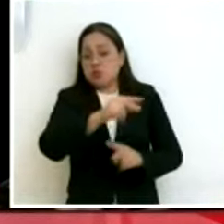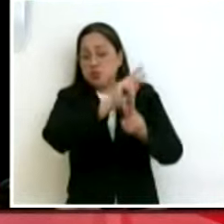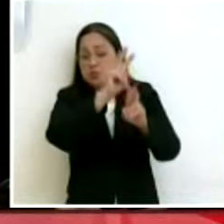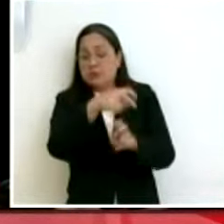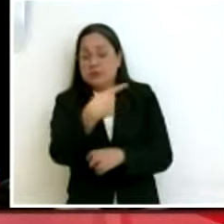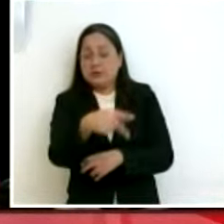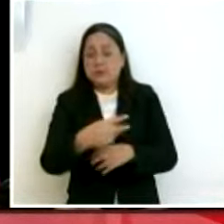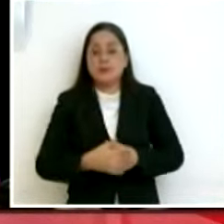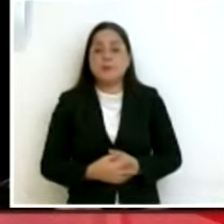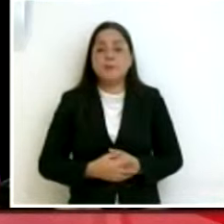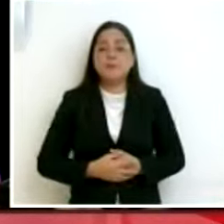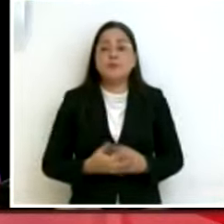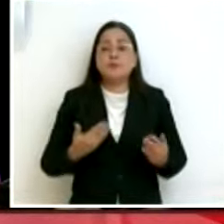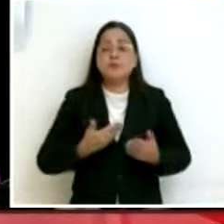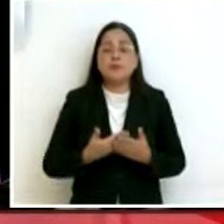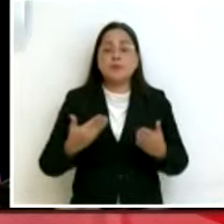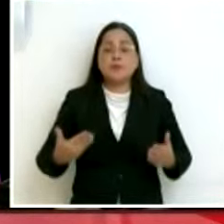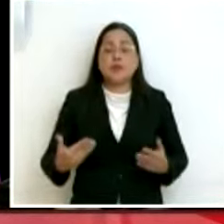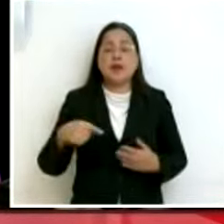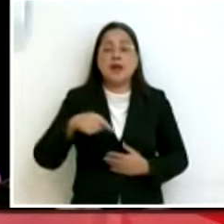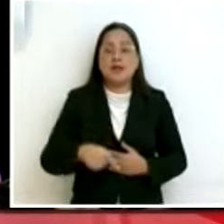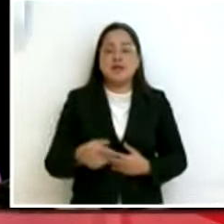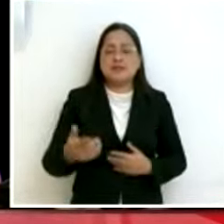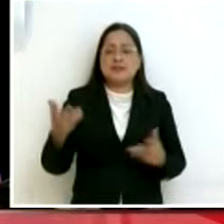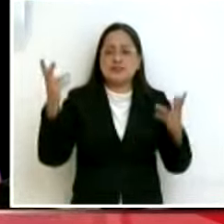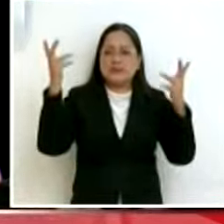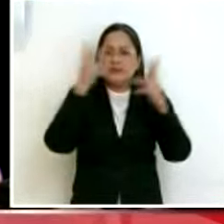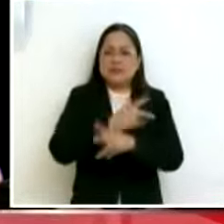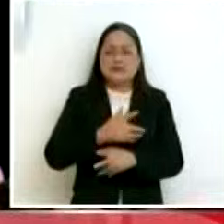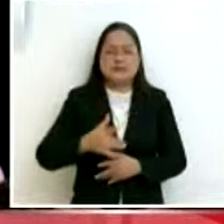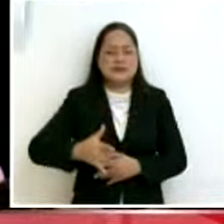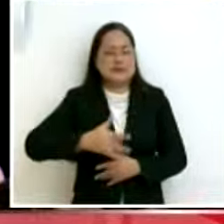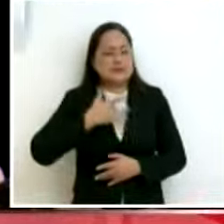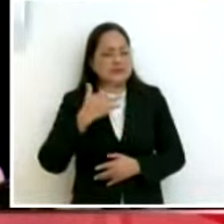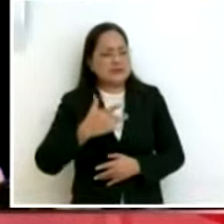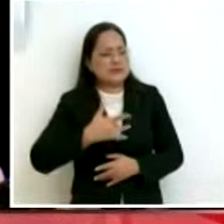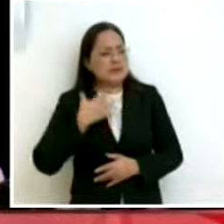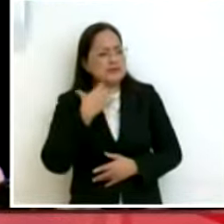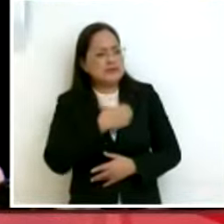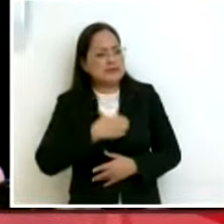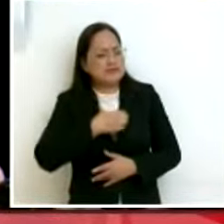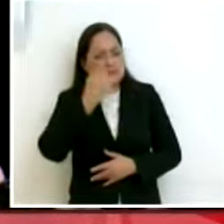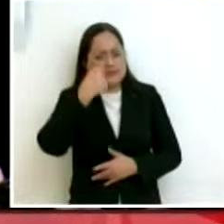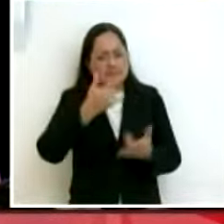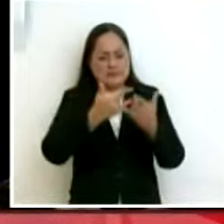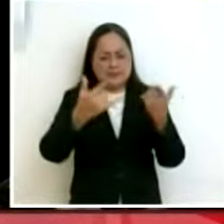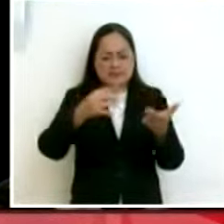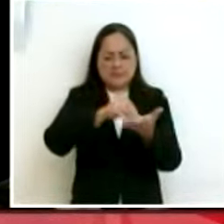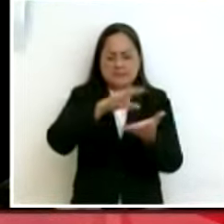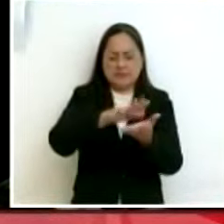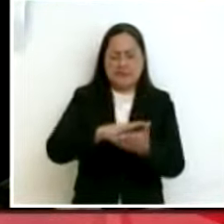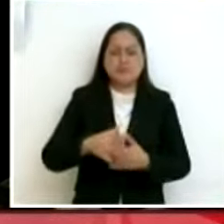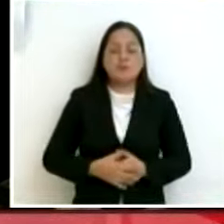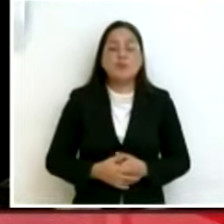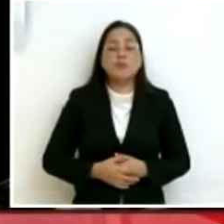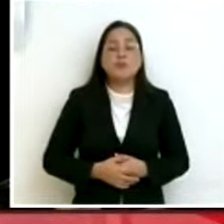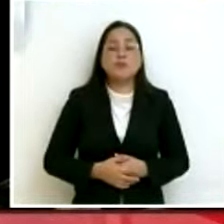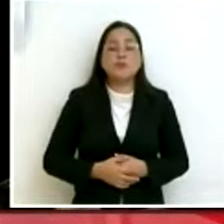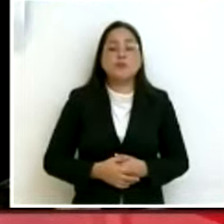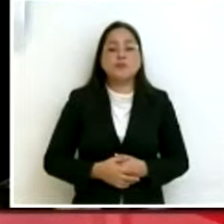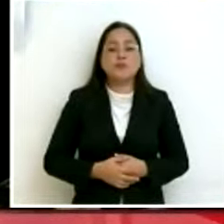hoy qué escarmiento nos da la vida y qué satisfacción para nuestra historia.